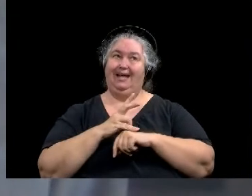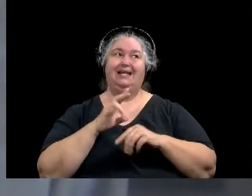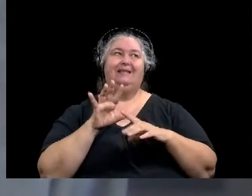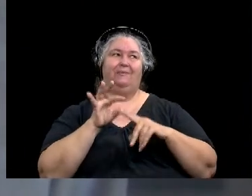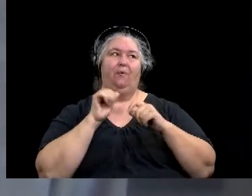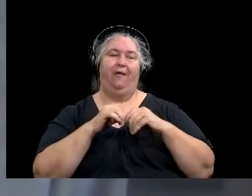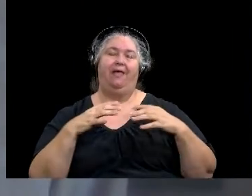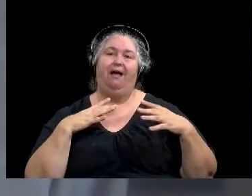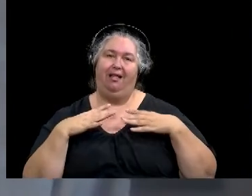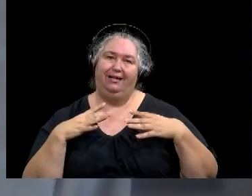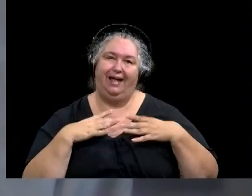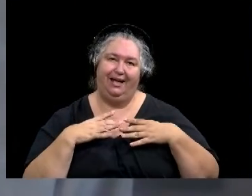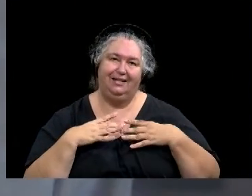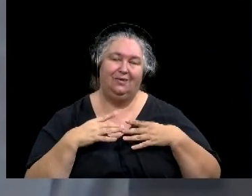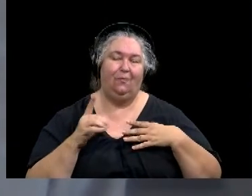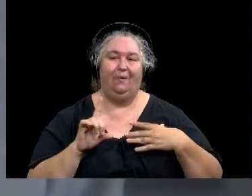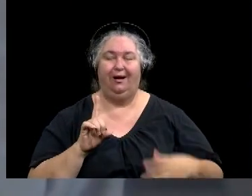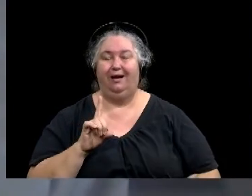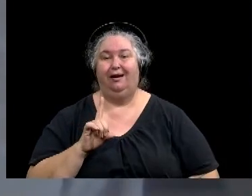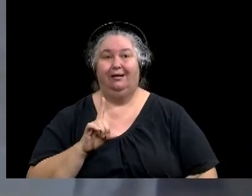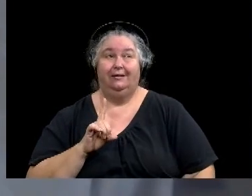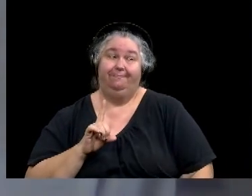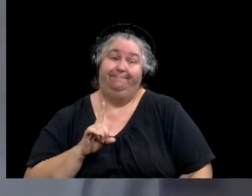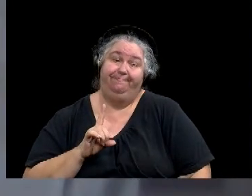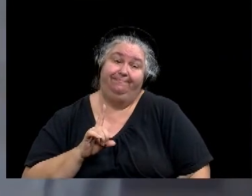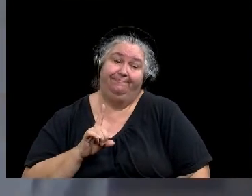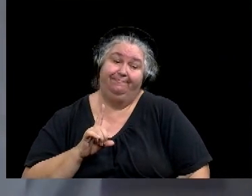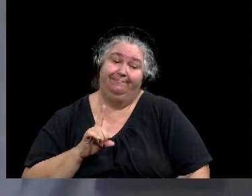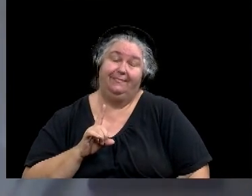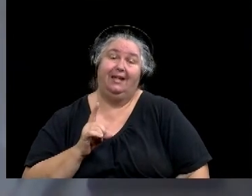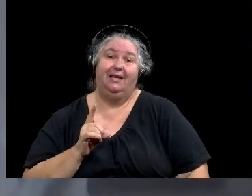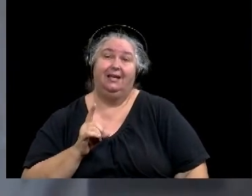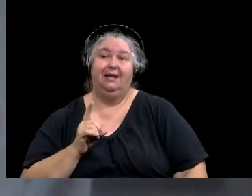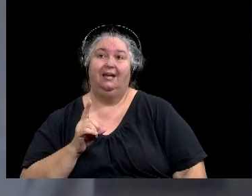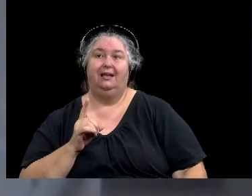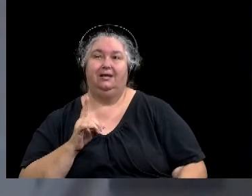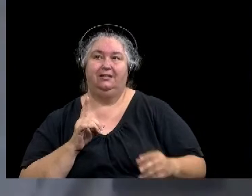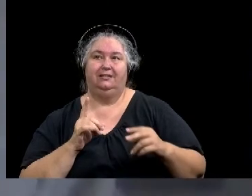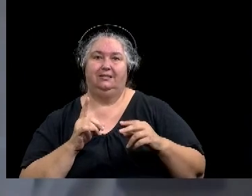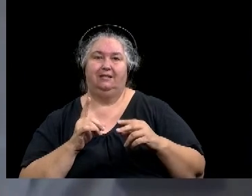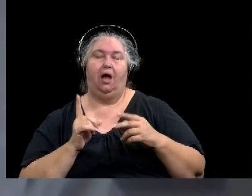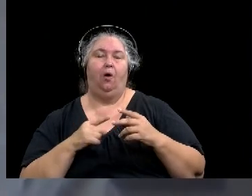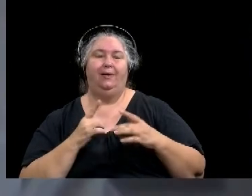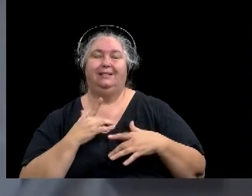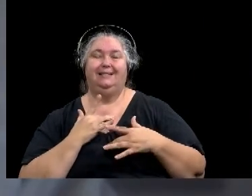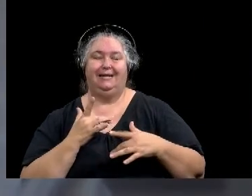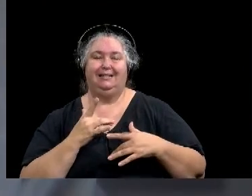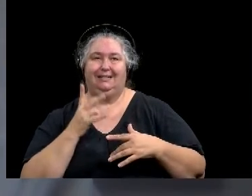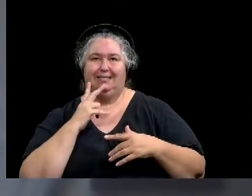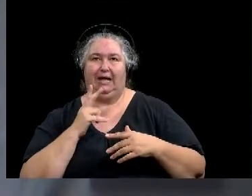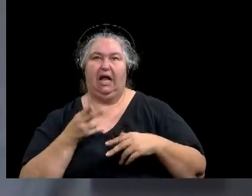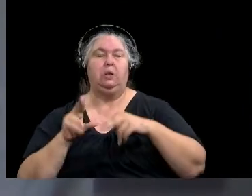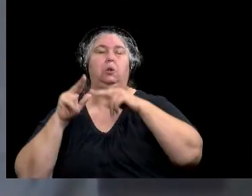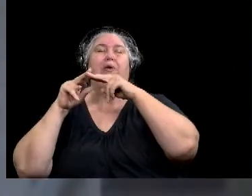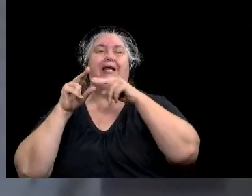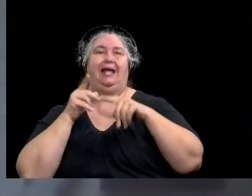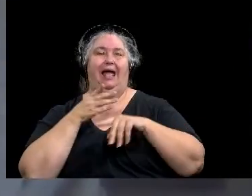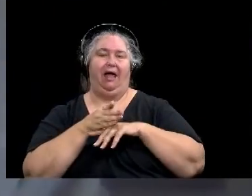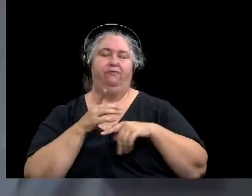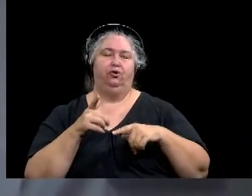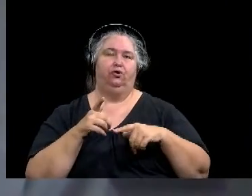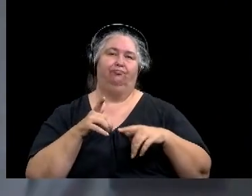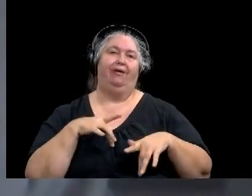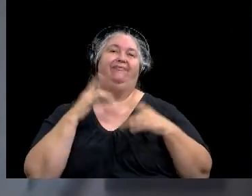siete días especialmente con las fiestas que se están aproximando que se están subiendo esos números como los